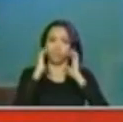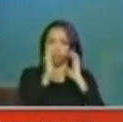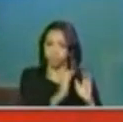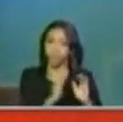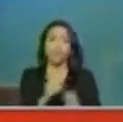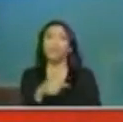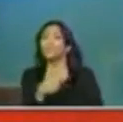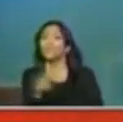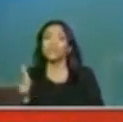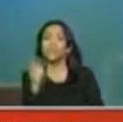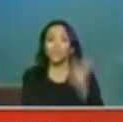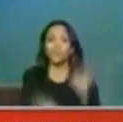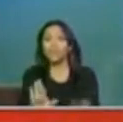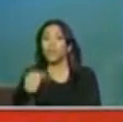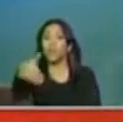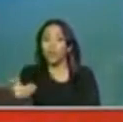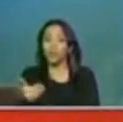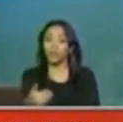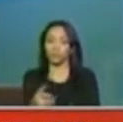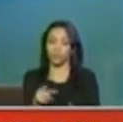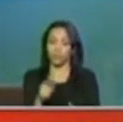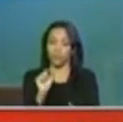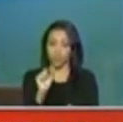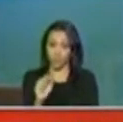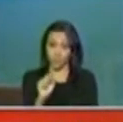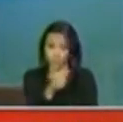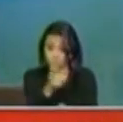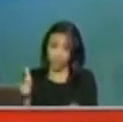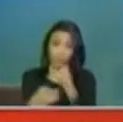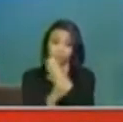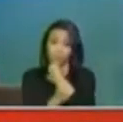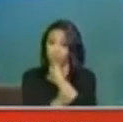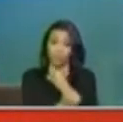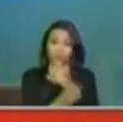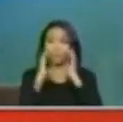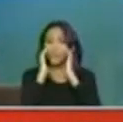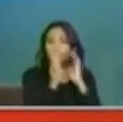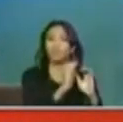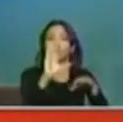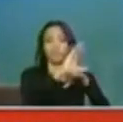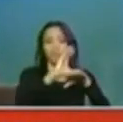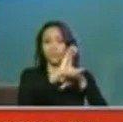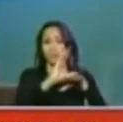la constitución violada, forzada. No hay justicia cuando las garantías